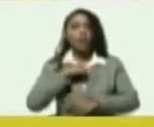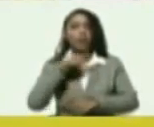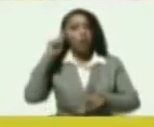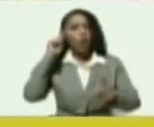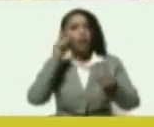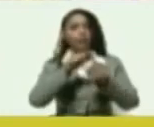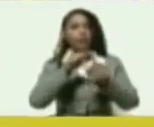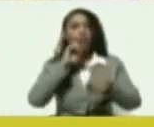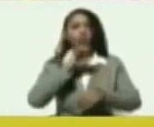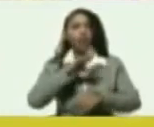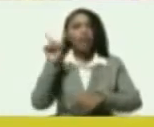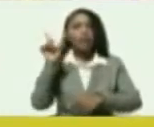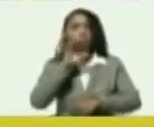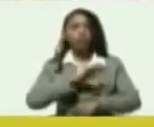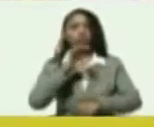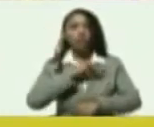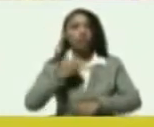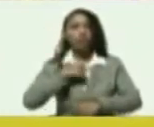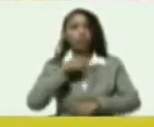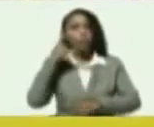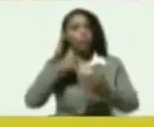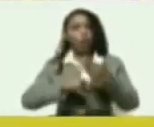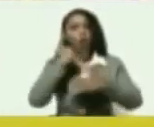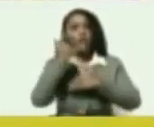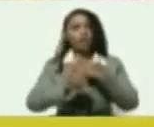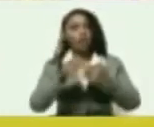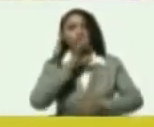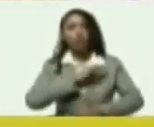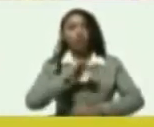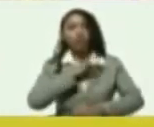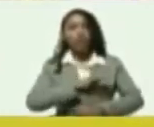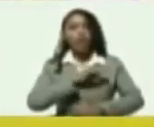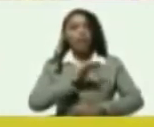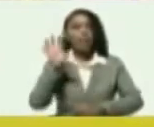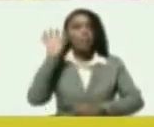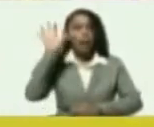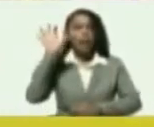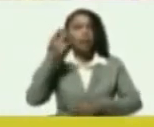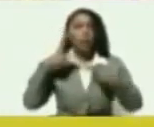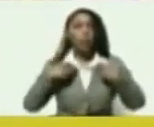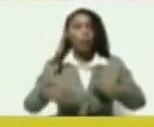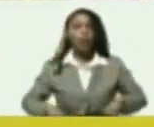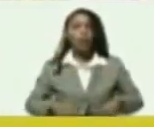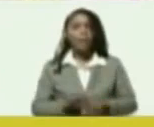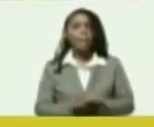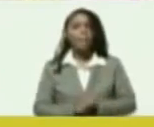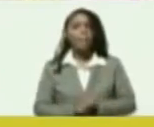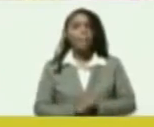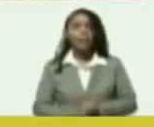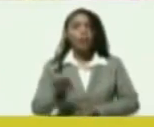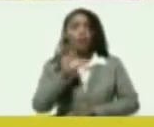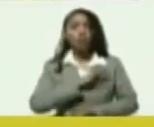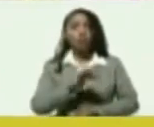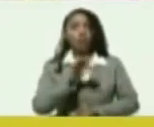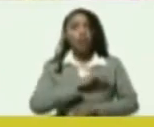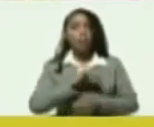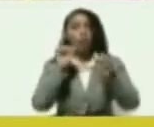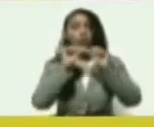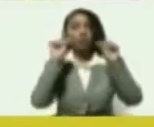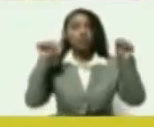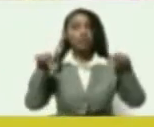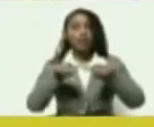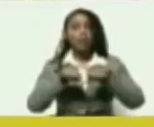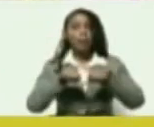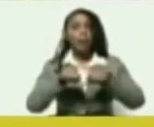because El socialism is socialismo our es nuestro proyecto de historic sociedad, goal. de This is our nación, de project, humanidad. Es el a social socialismo, project el of sistema humanity.